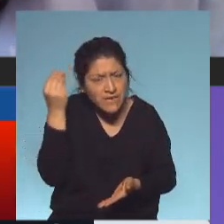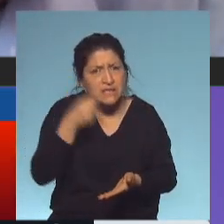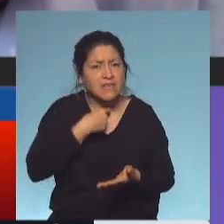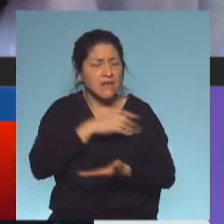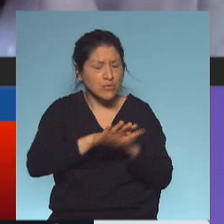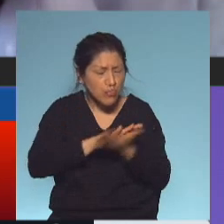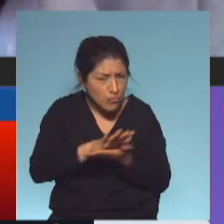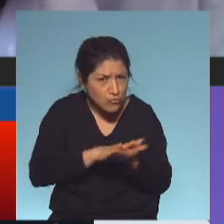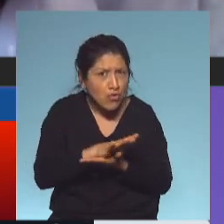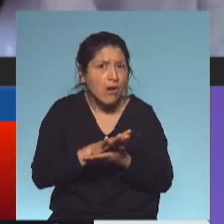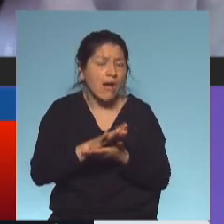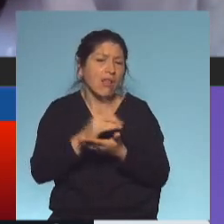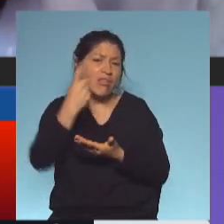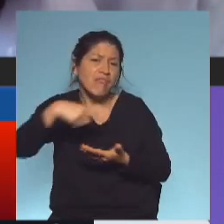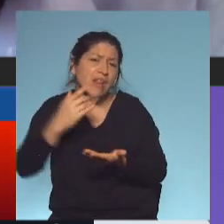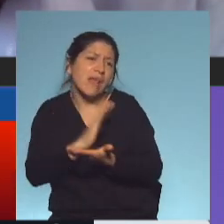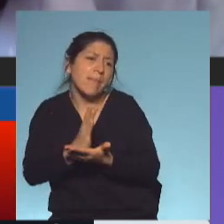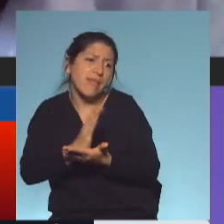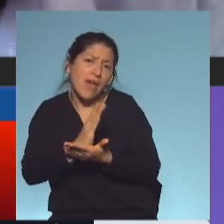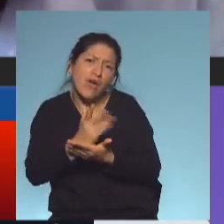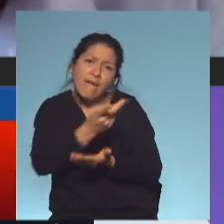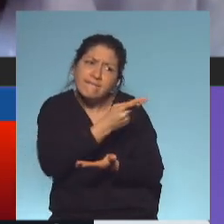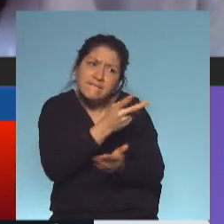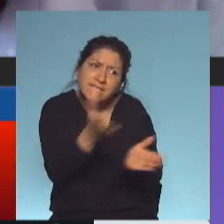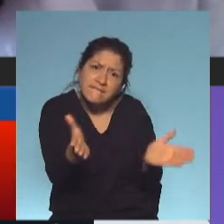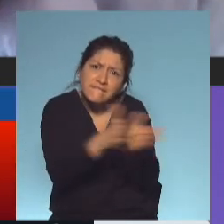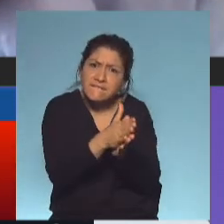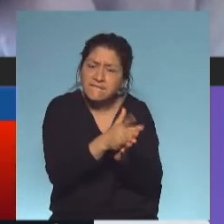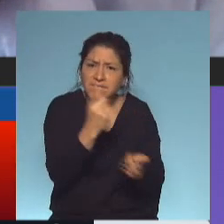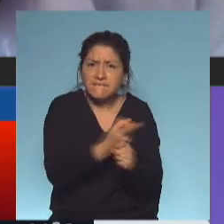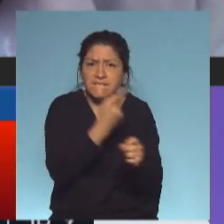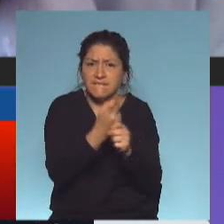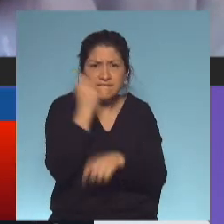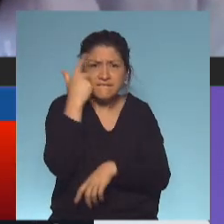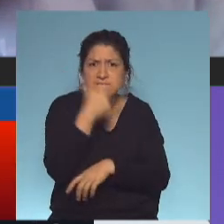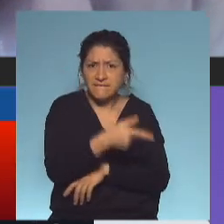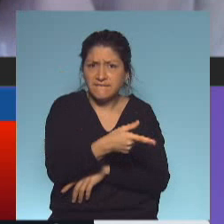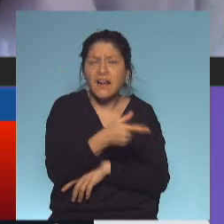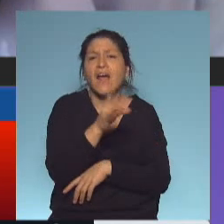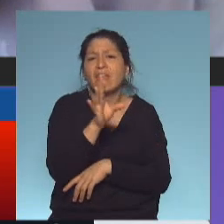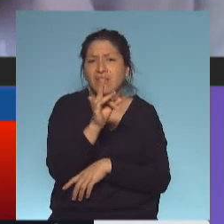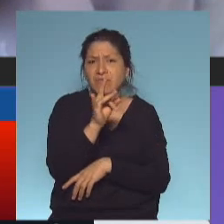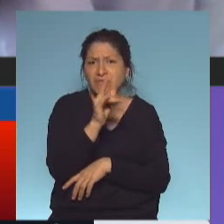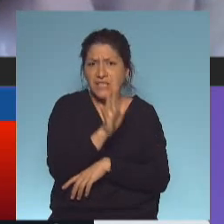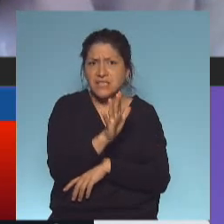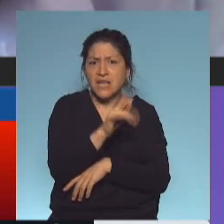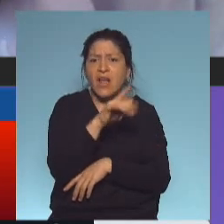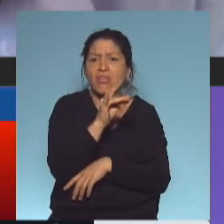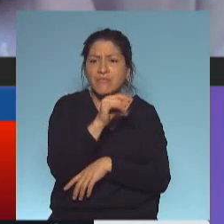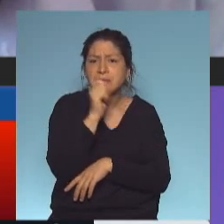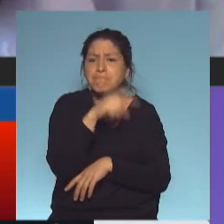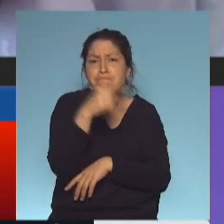por diversos estados, para tratar de acercar a las partes, y no se ha logrado. Entonces es muy difícil